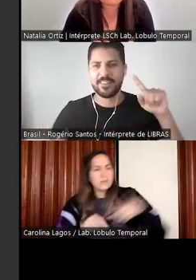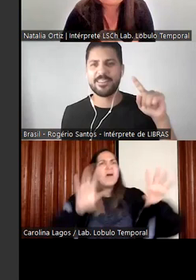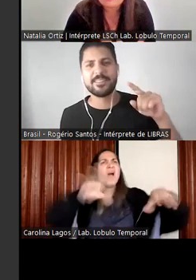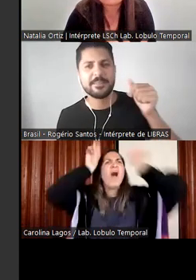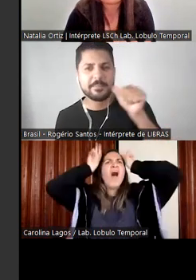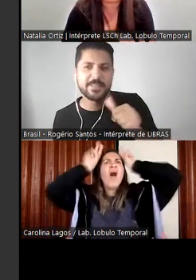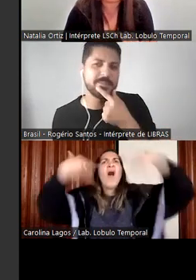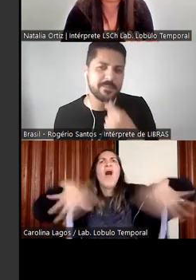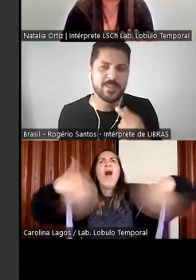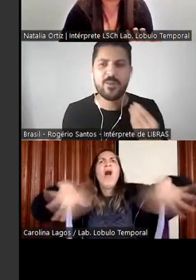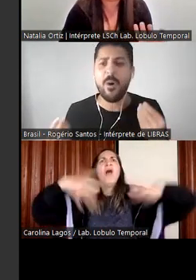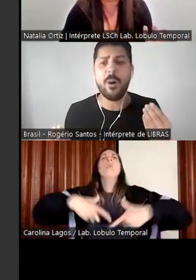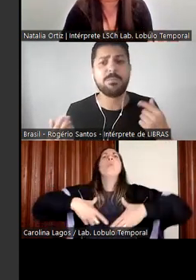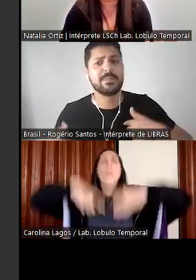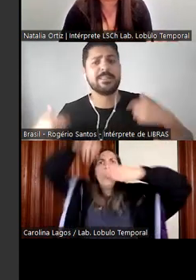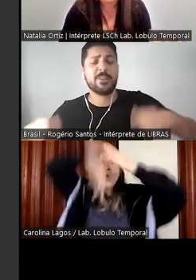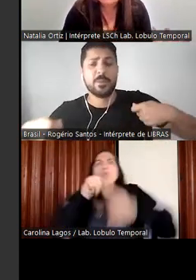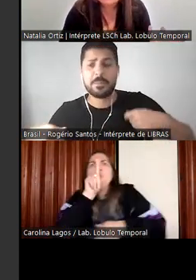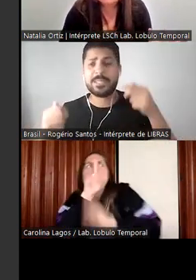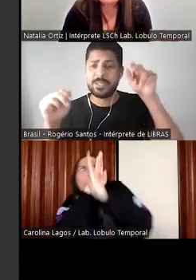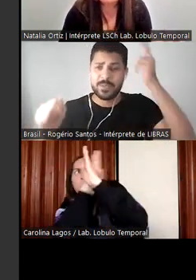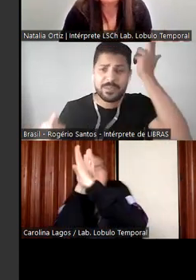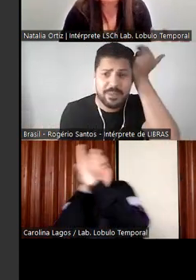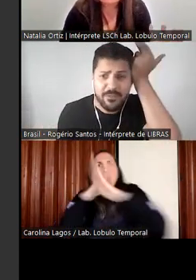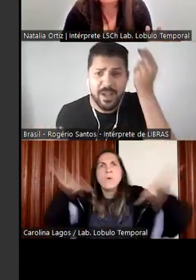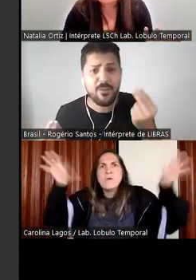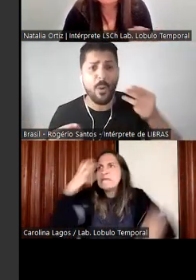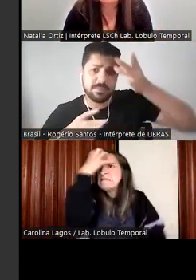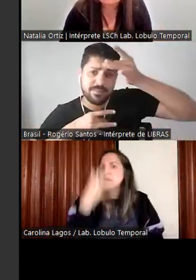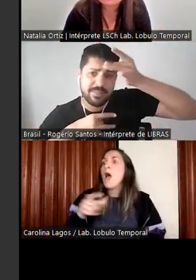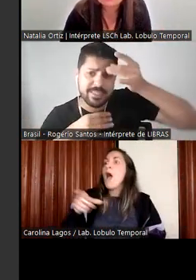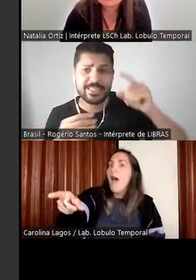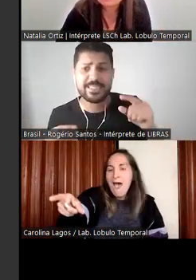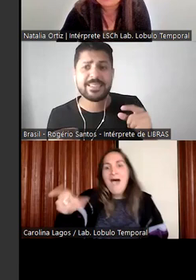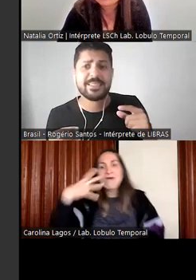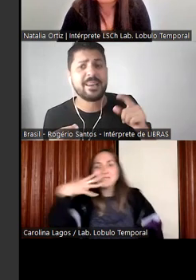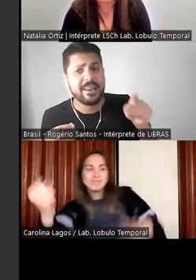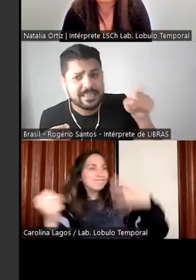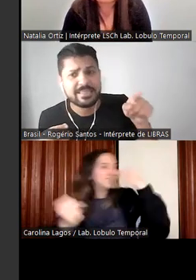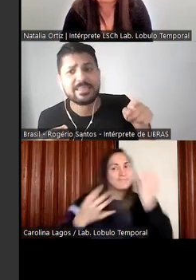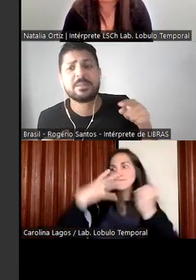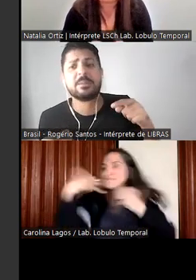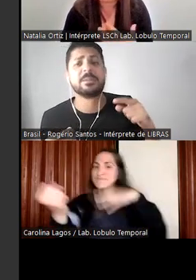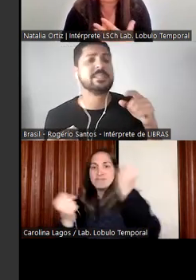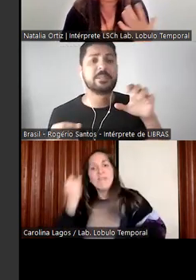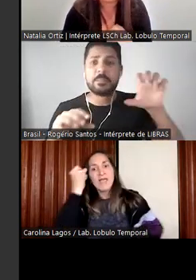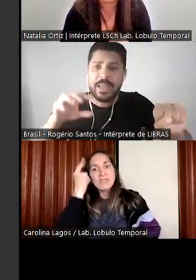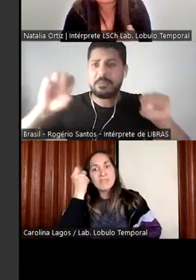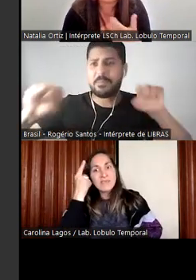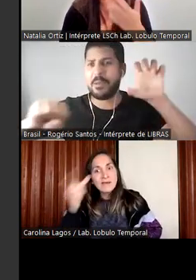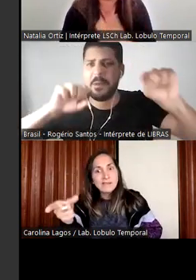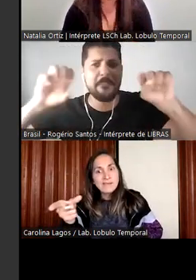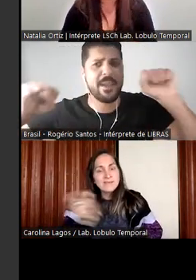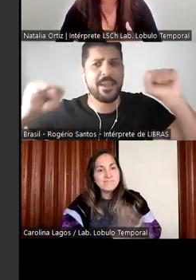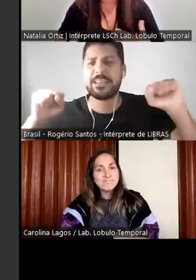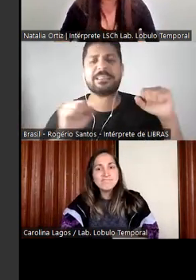conejo? ¿Qué le va a pasar? Y uno puede, no sé, parar el video y preguntarle, no, a lo mejor se va a esconder en el hoyo, y después este cóndor se va a